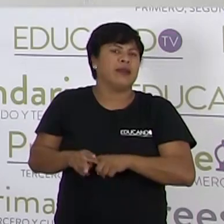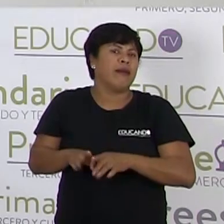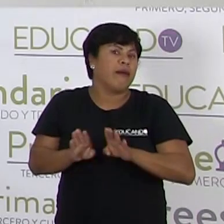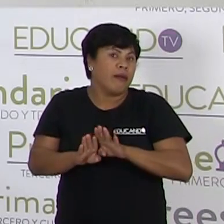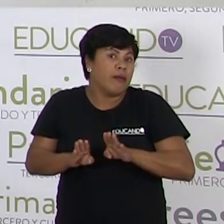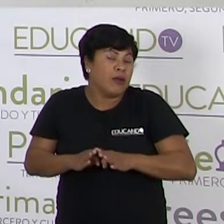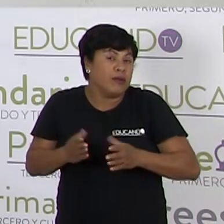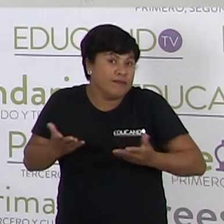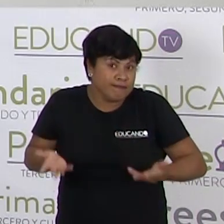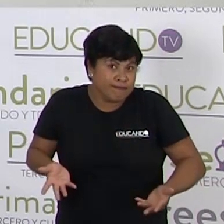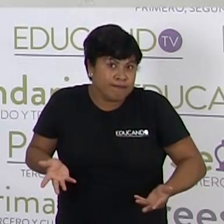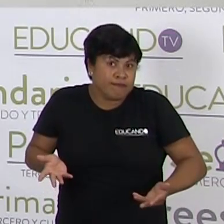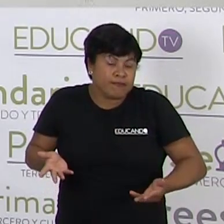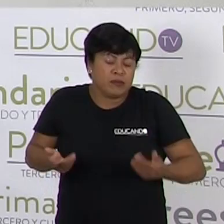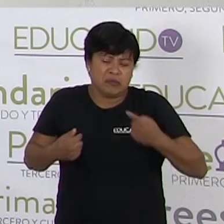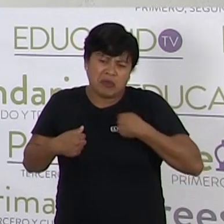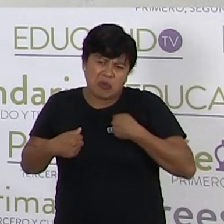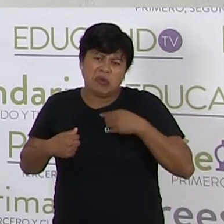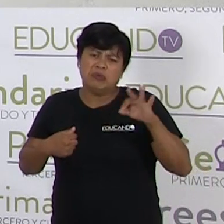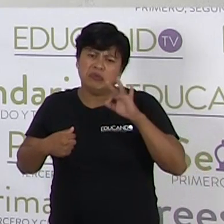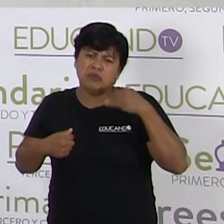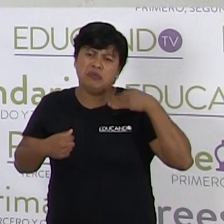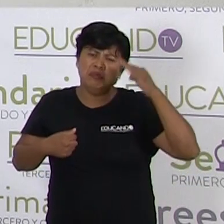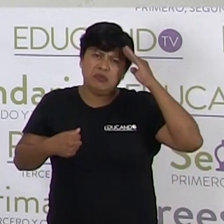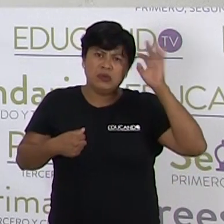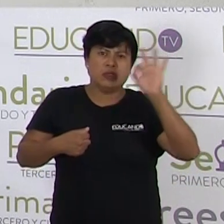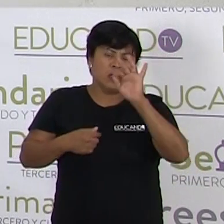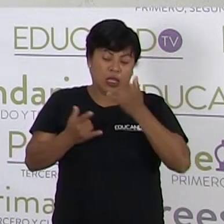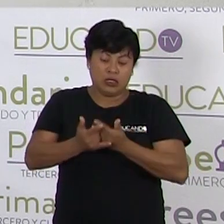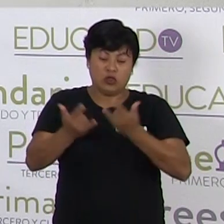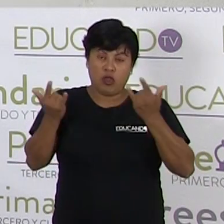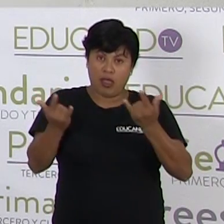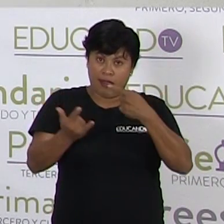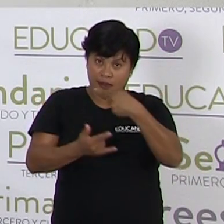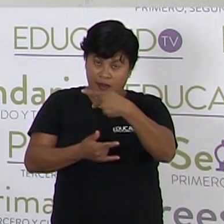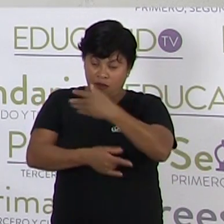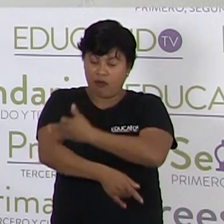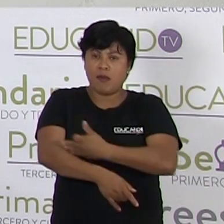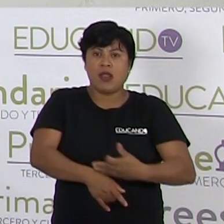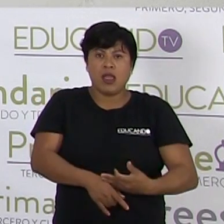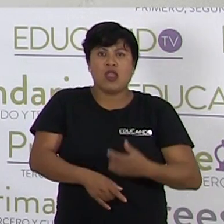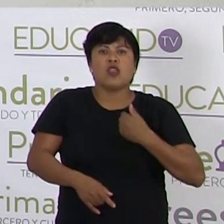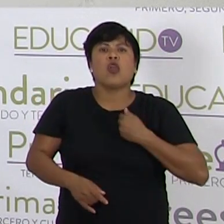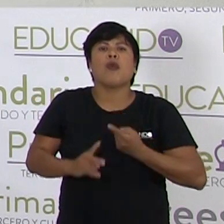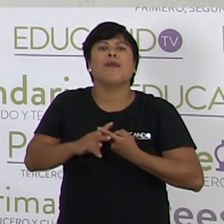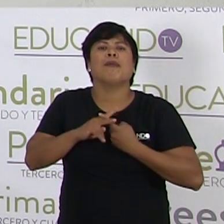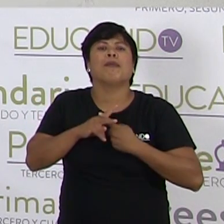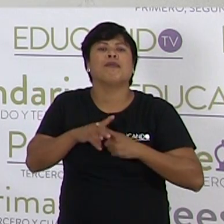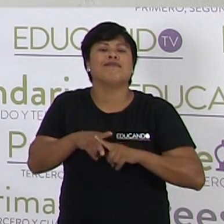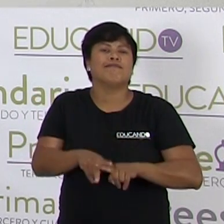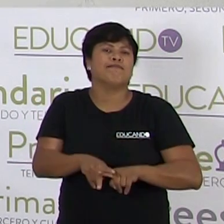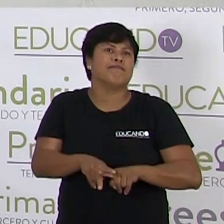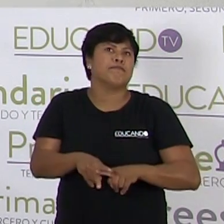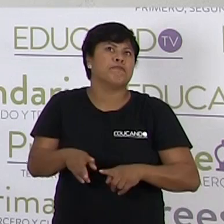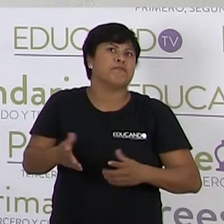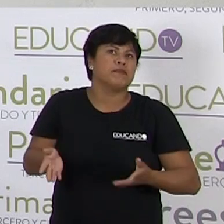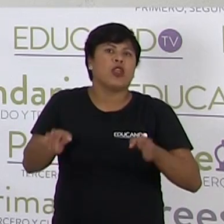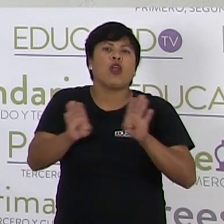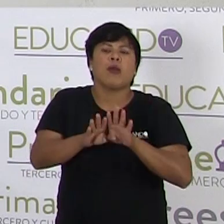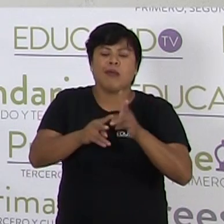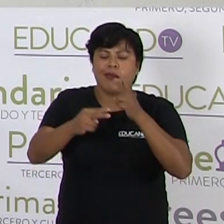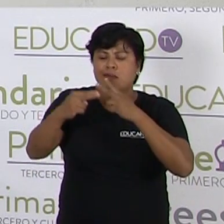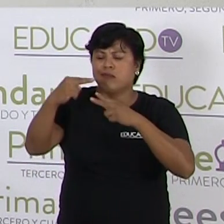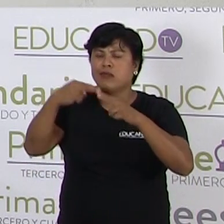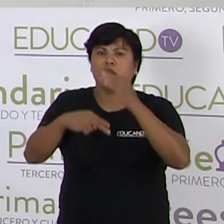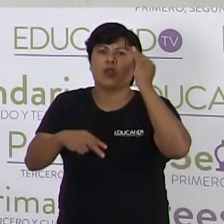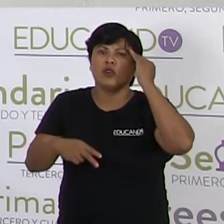a iniciar. A mí me parece que si es una historia familiar, voy a iniciar cómo se conocieron